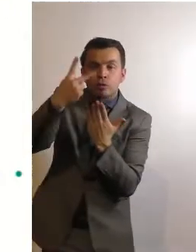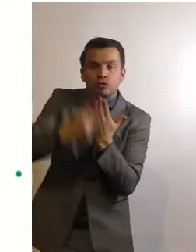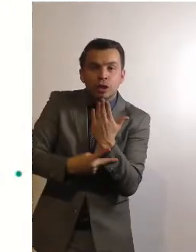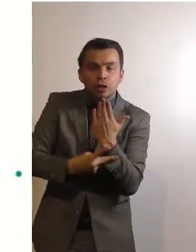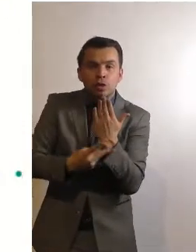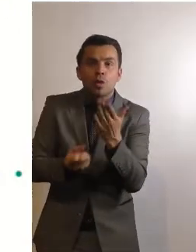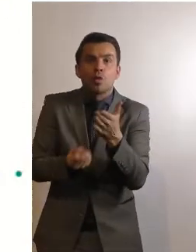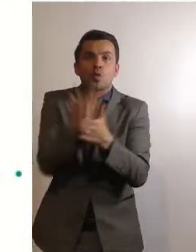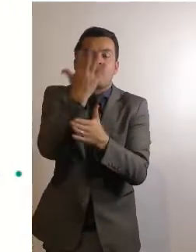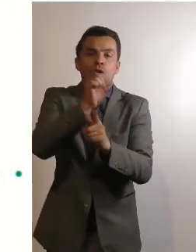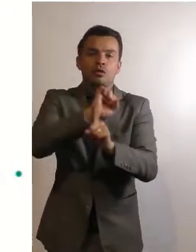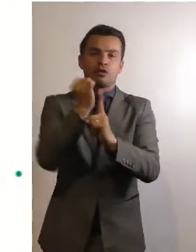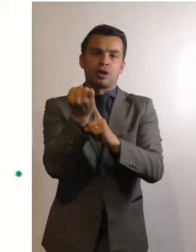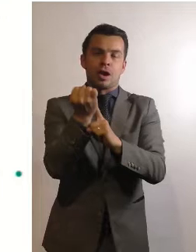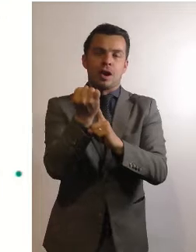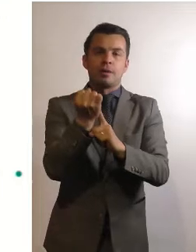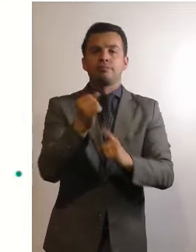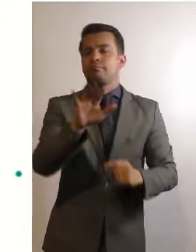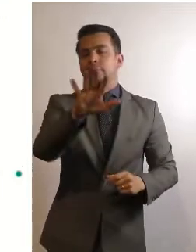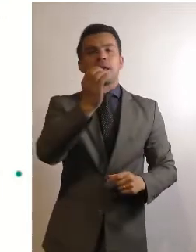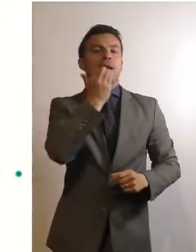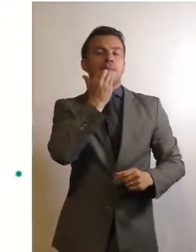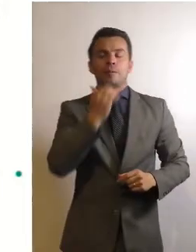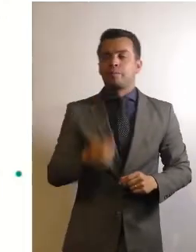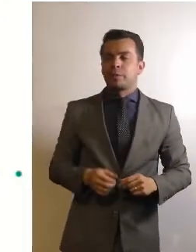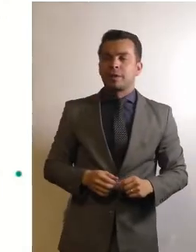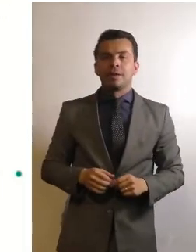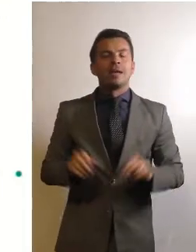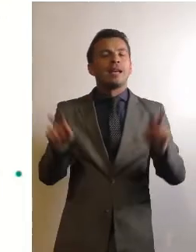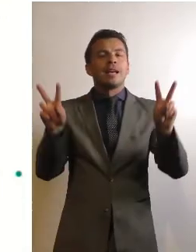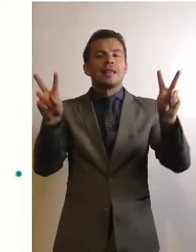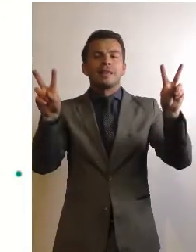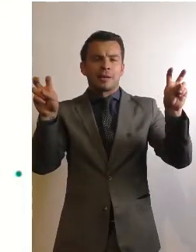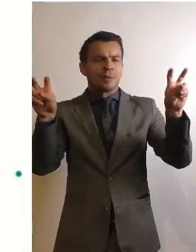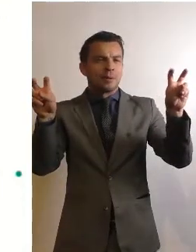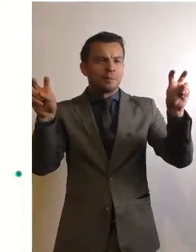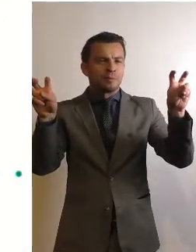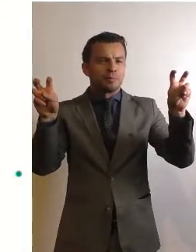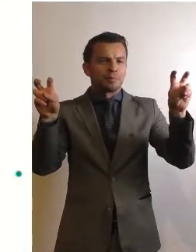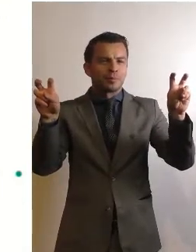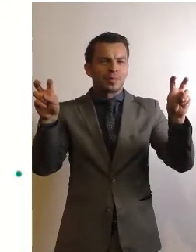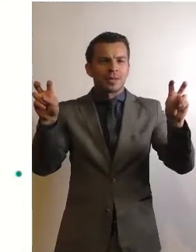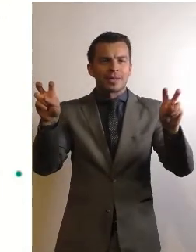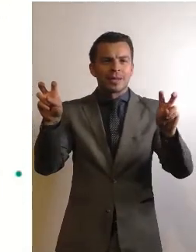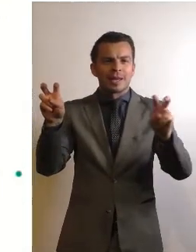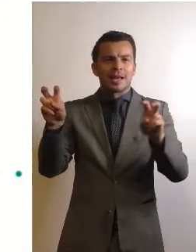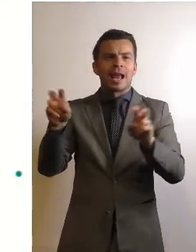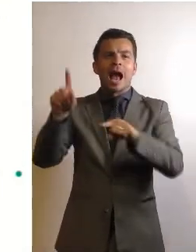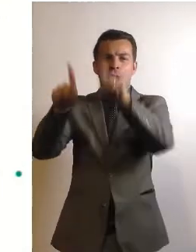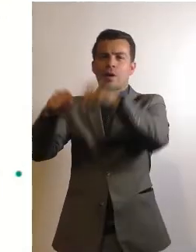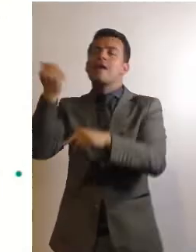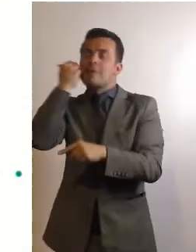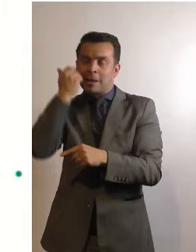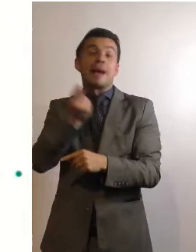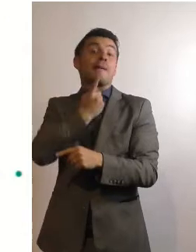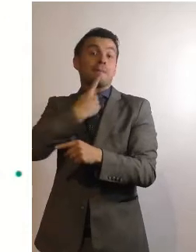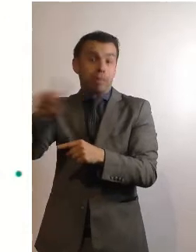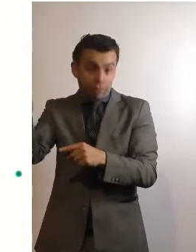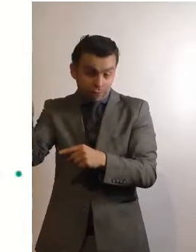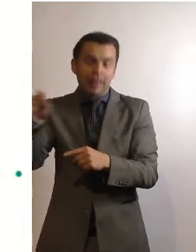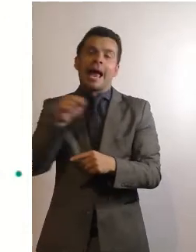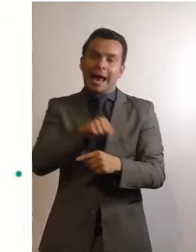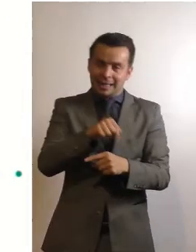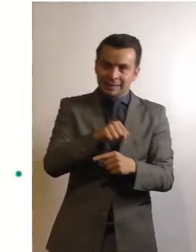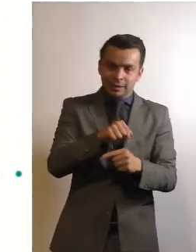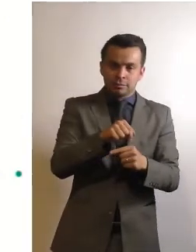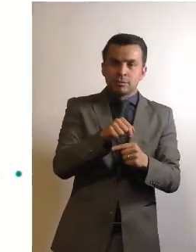como el clúster de enfermedades raras que ha impactado 1.100 personas con 17 aliados estratégicos y